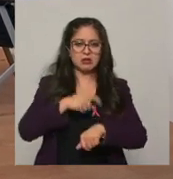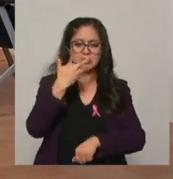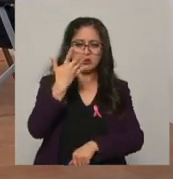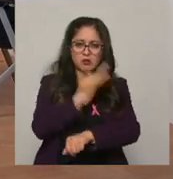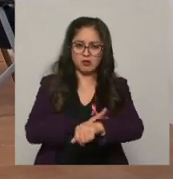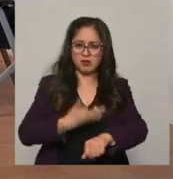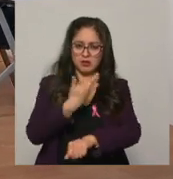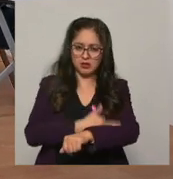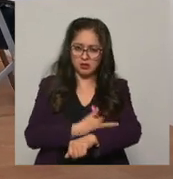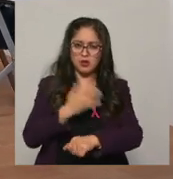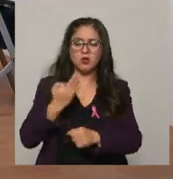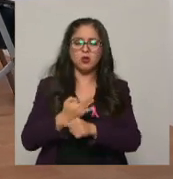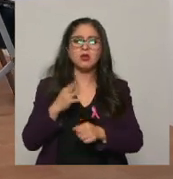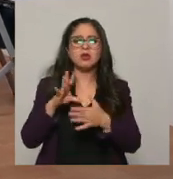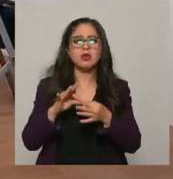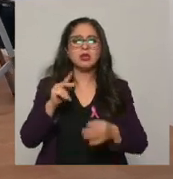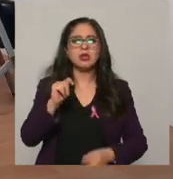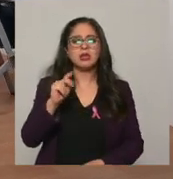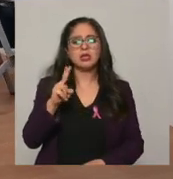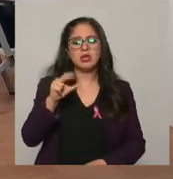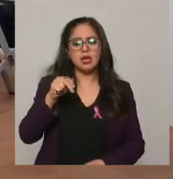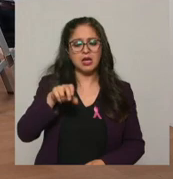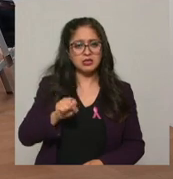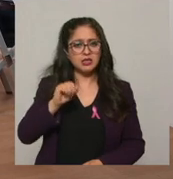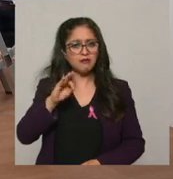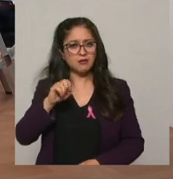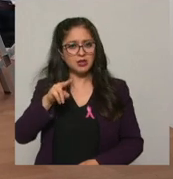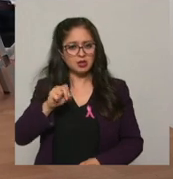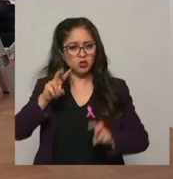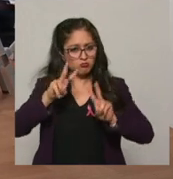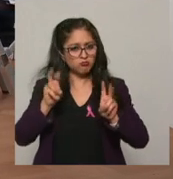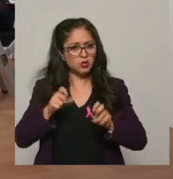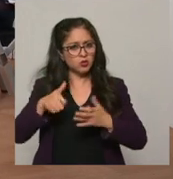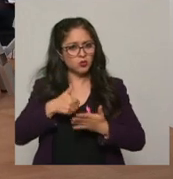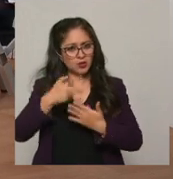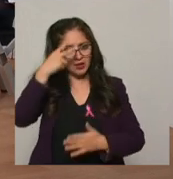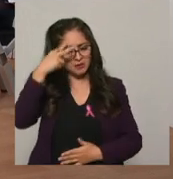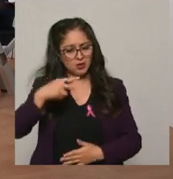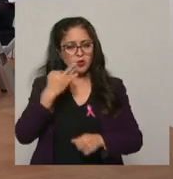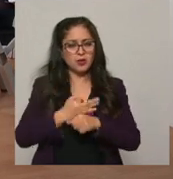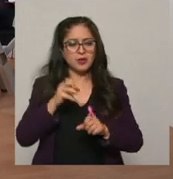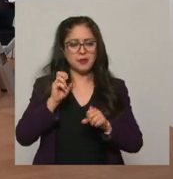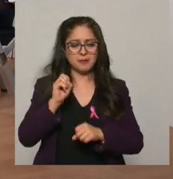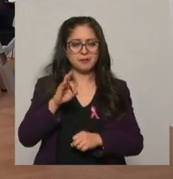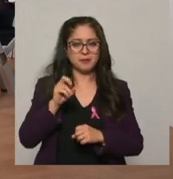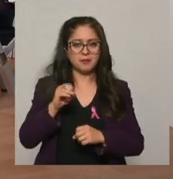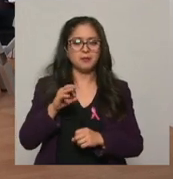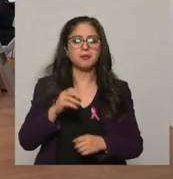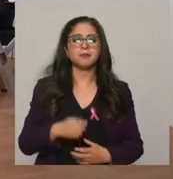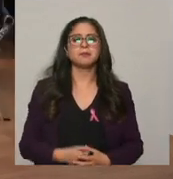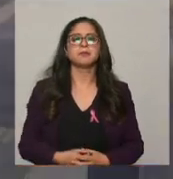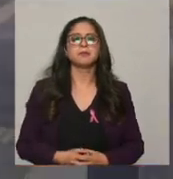la tarde. Estamos hablando del transfeminicidio en Ciudad de México, completamente en vivo en este momento. Ya volvemos.